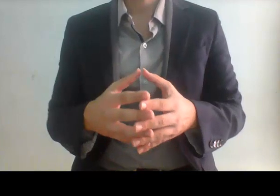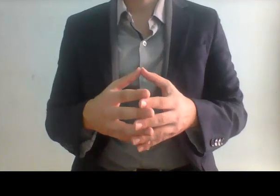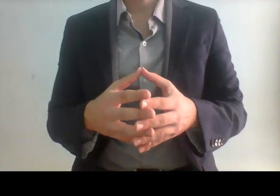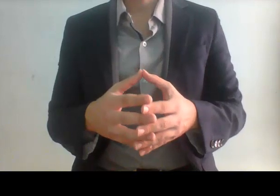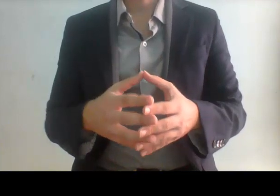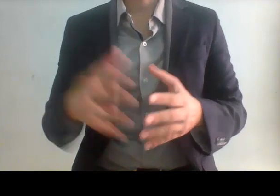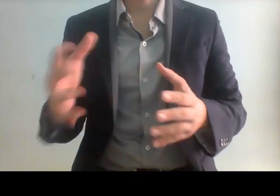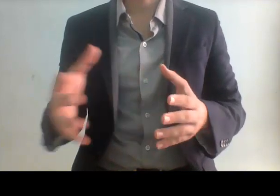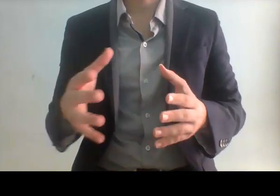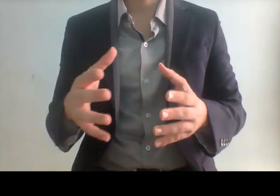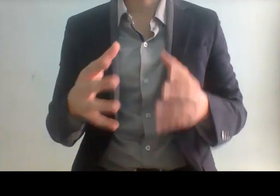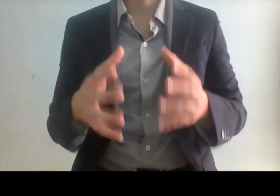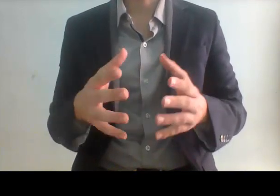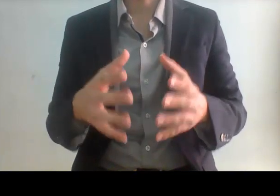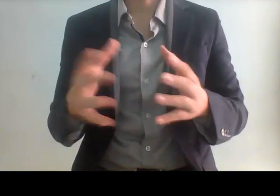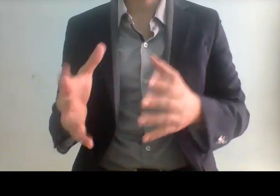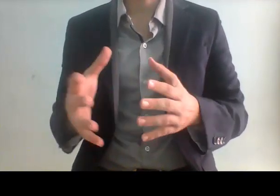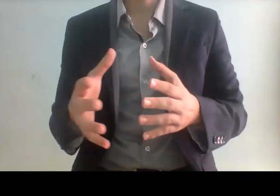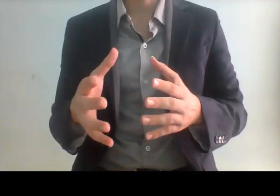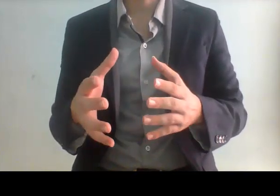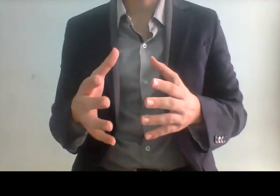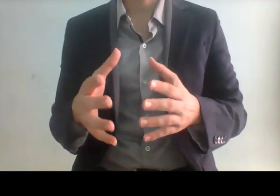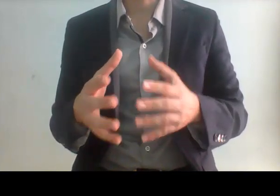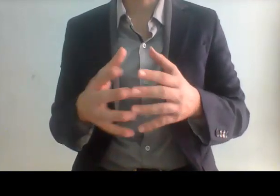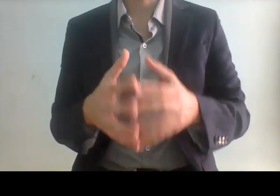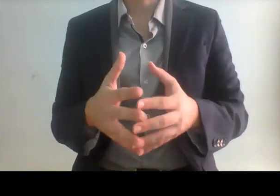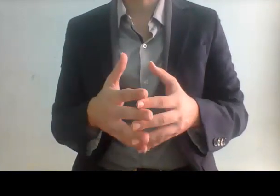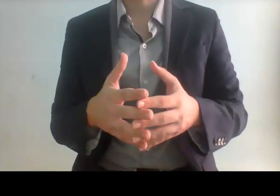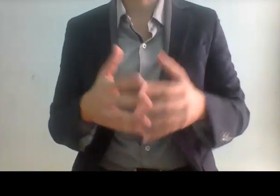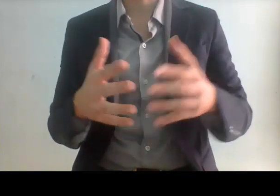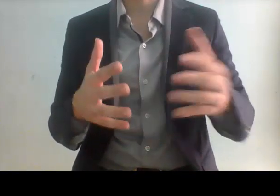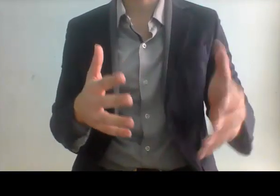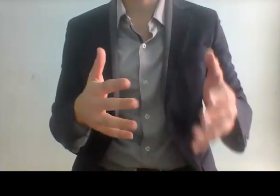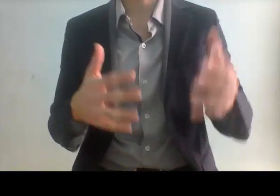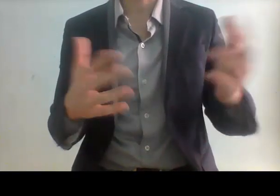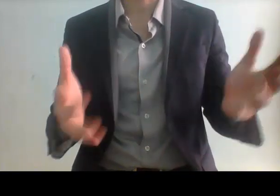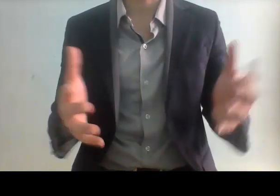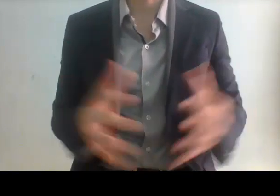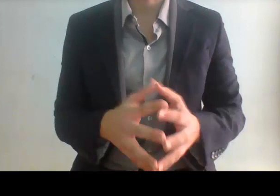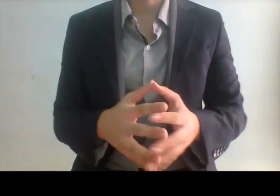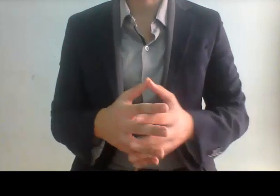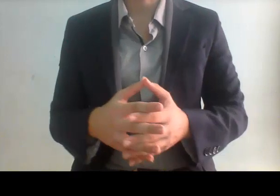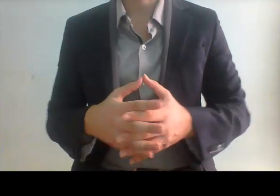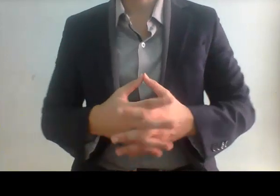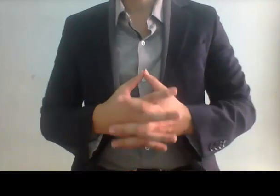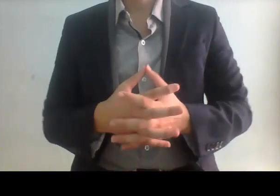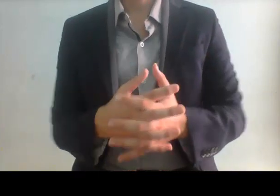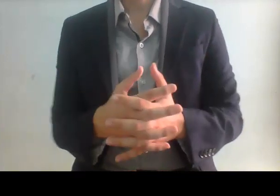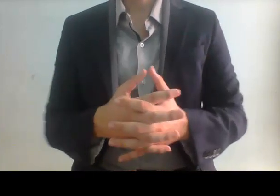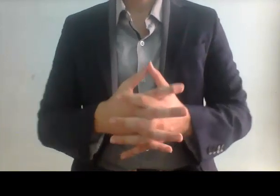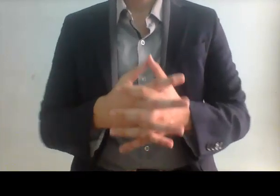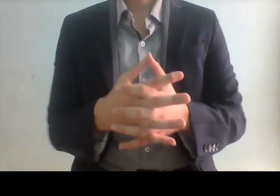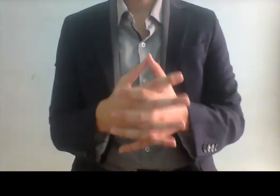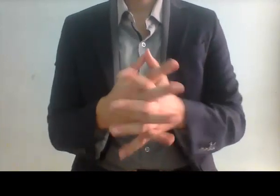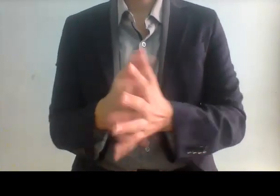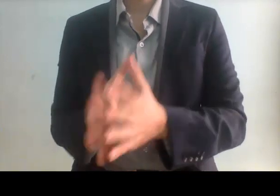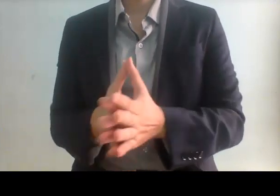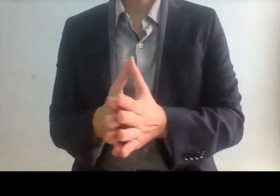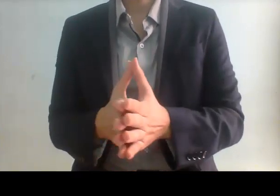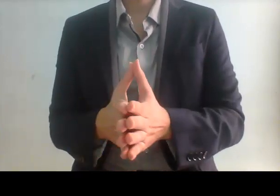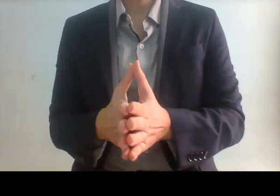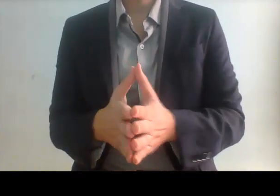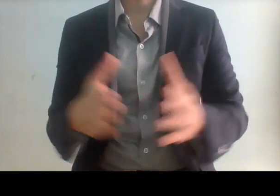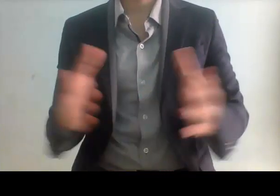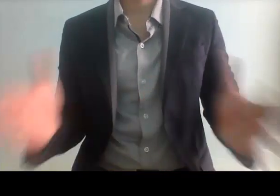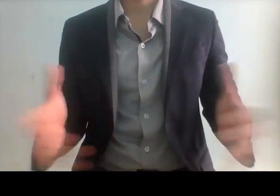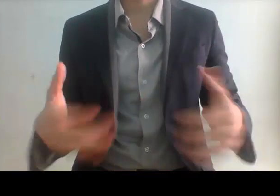utilizaron los gobiernos mecanismos de factureras para lavarle el dinero a grupos delincuenciales. Por eso creo que la medida que está